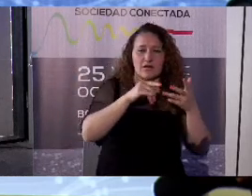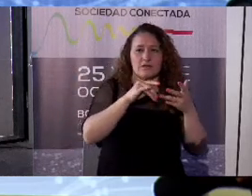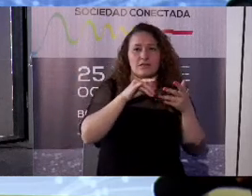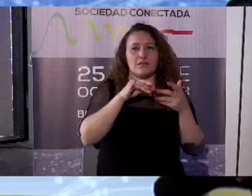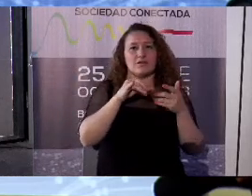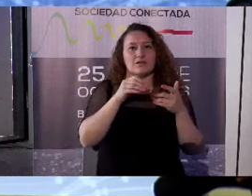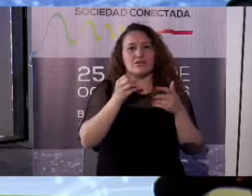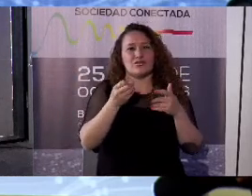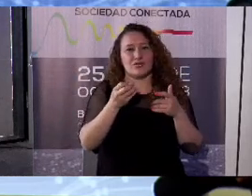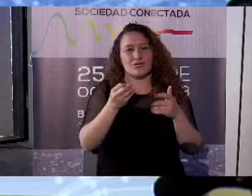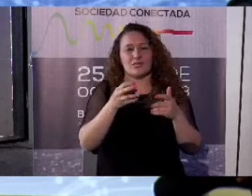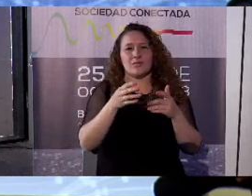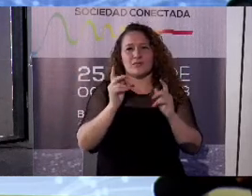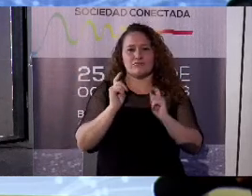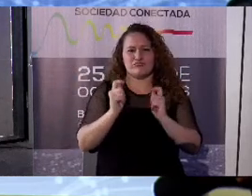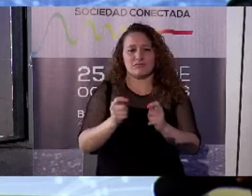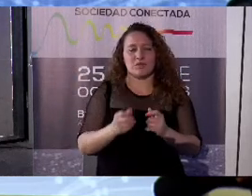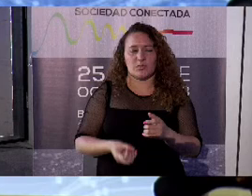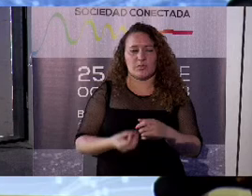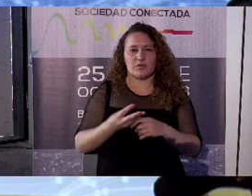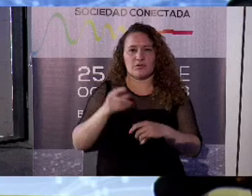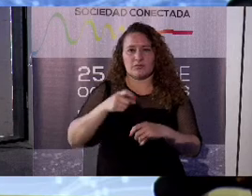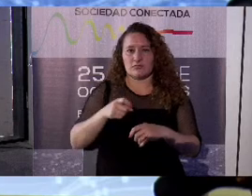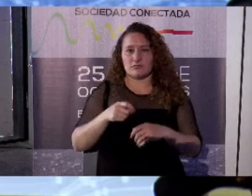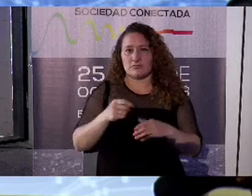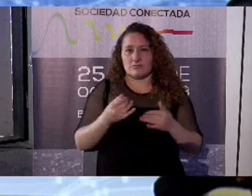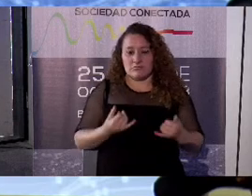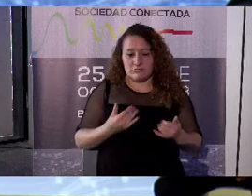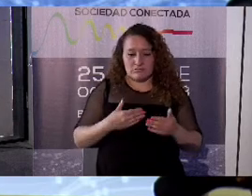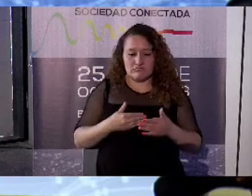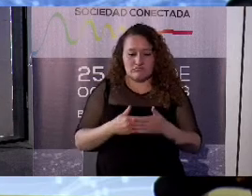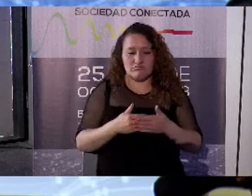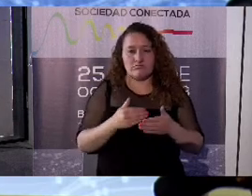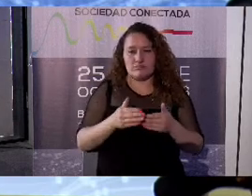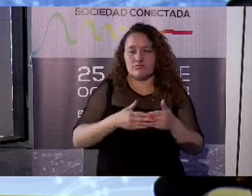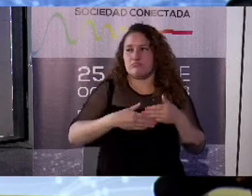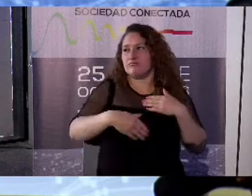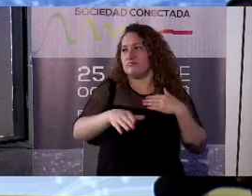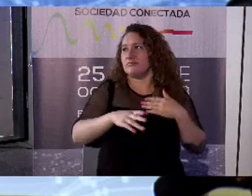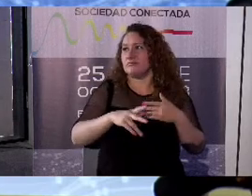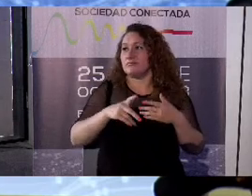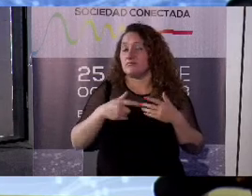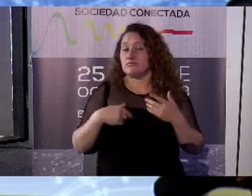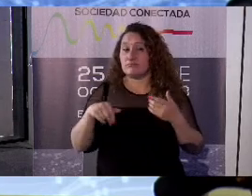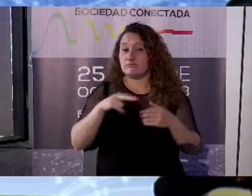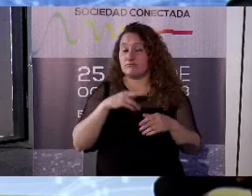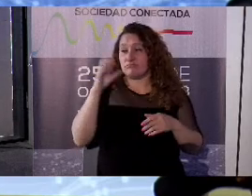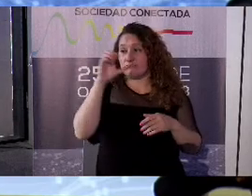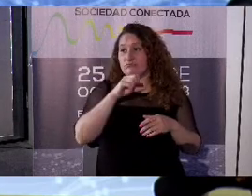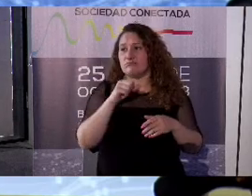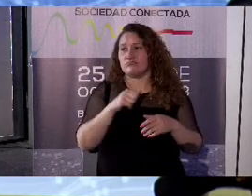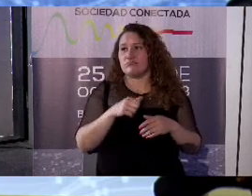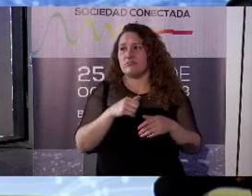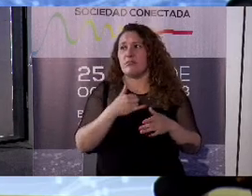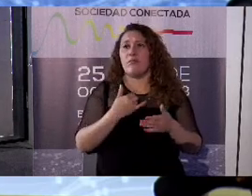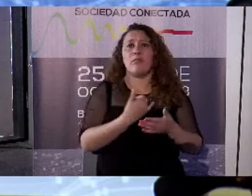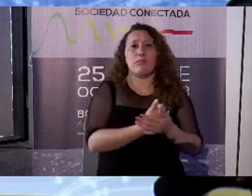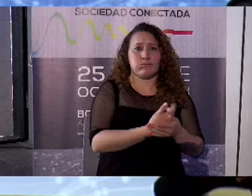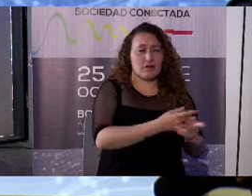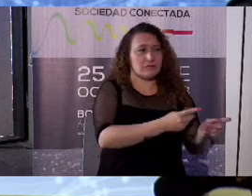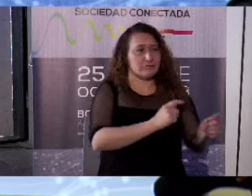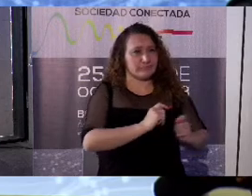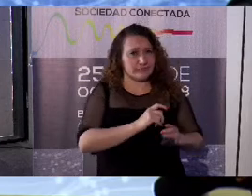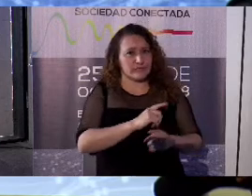espectro necesitamos asignar en el corto y mediano plazo y entonces nos dimos cuenta que Prácticamente eraa todo el que tenemos atribuido